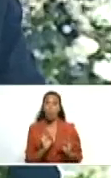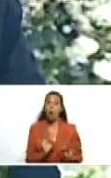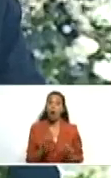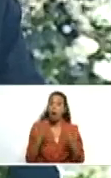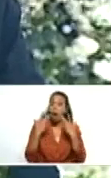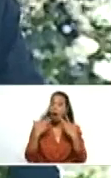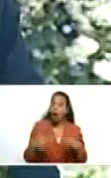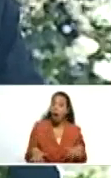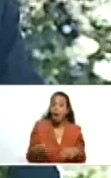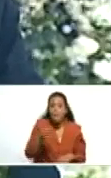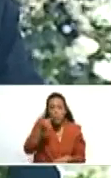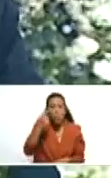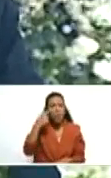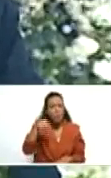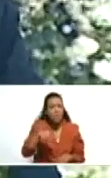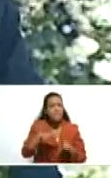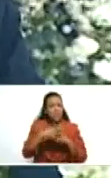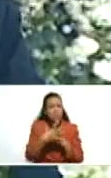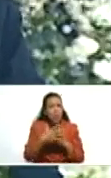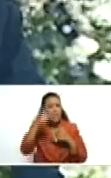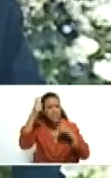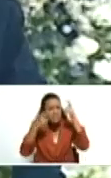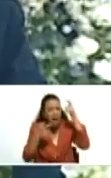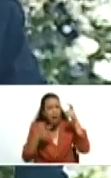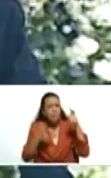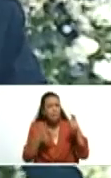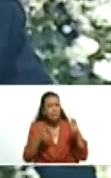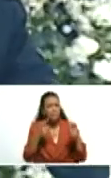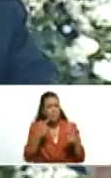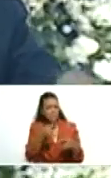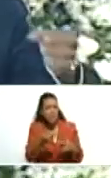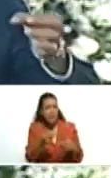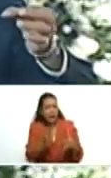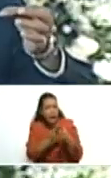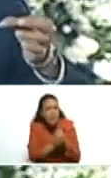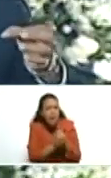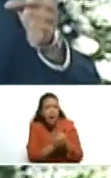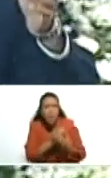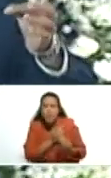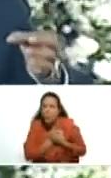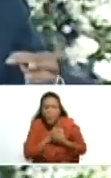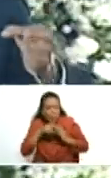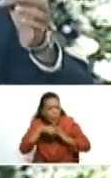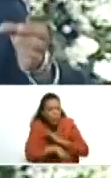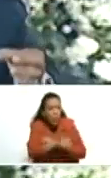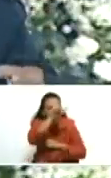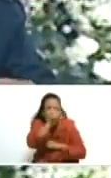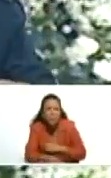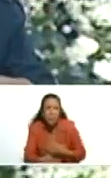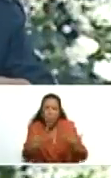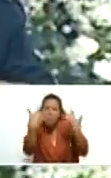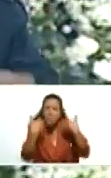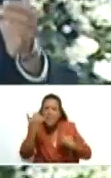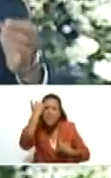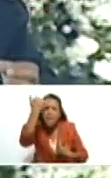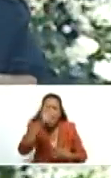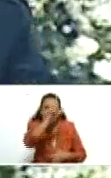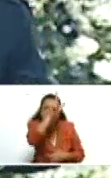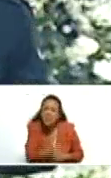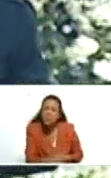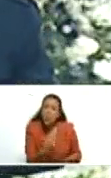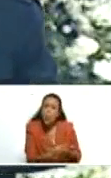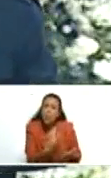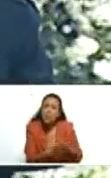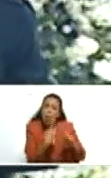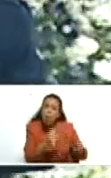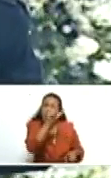Se los digo, pocas veces vi al comandante Chávez apreciar con tanta profundidad un consejo, una idea, una